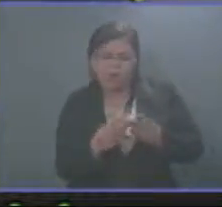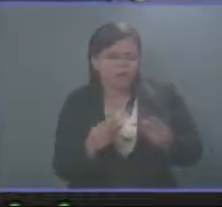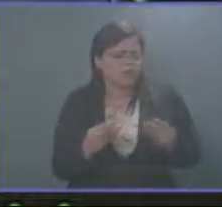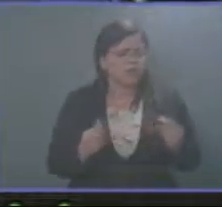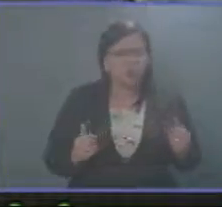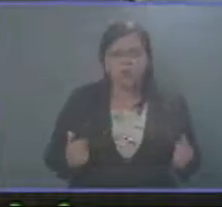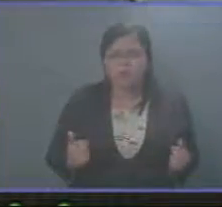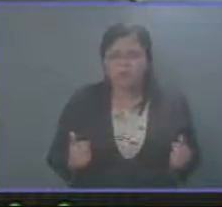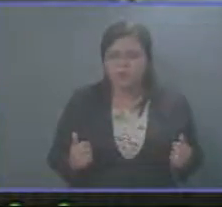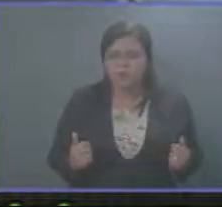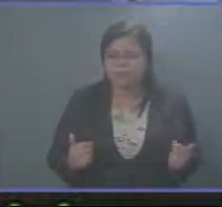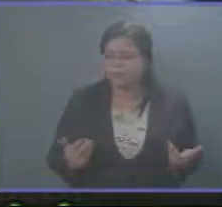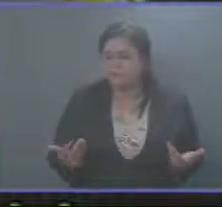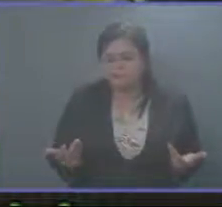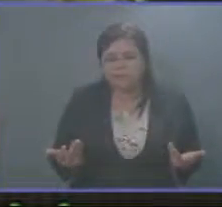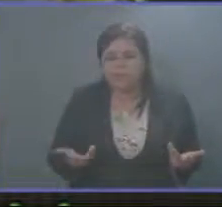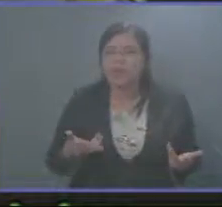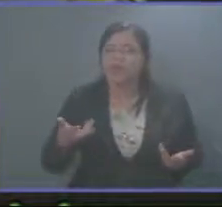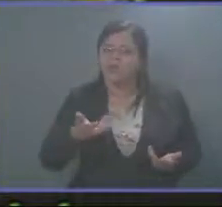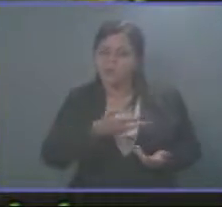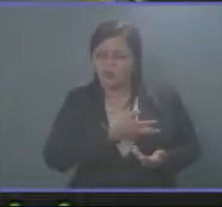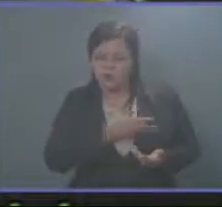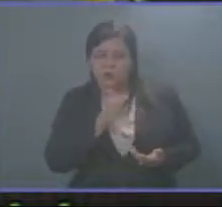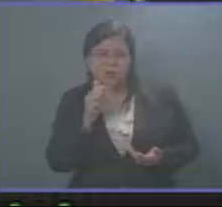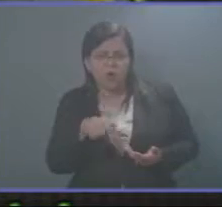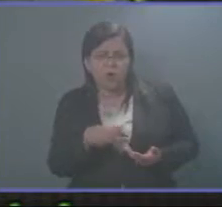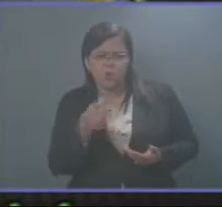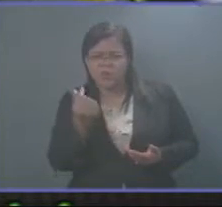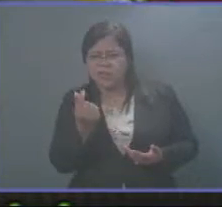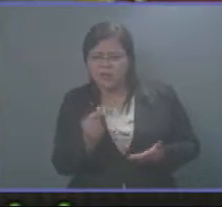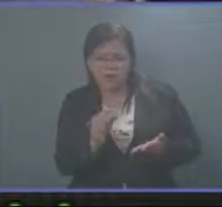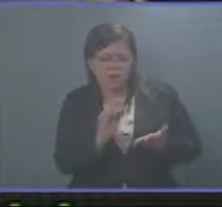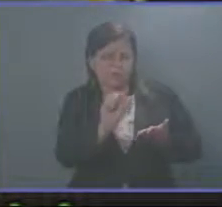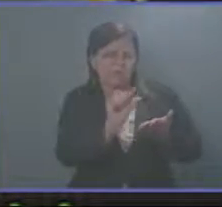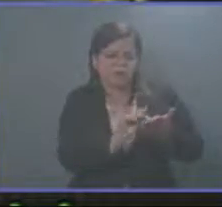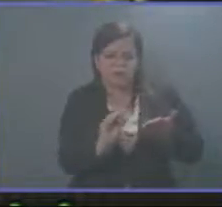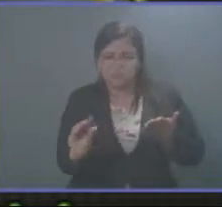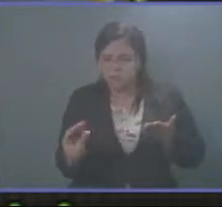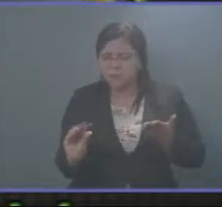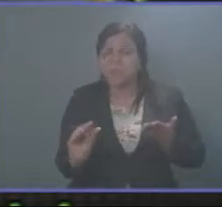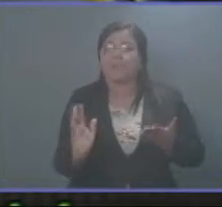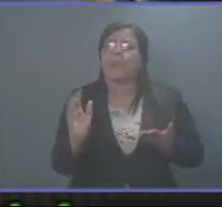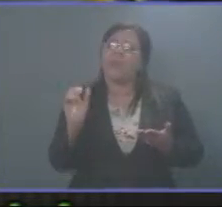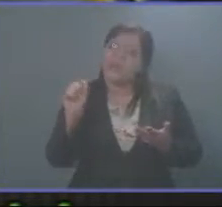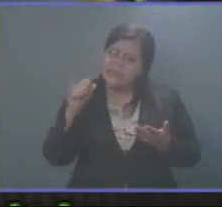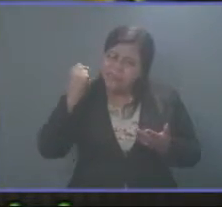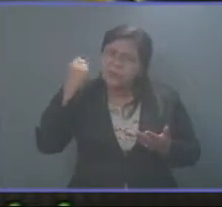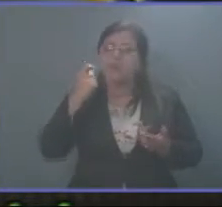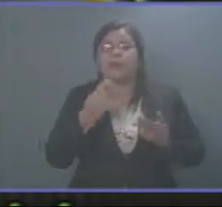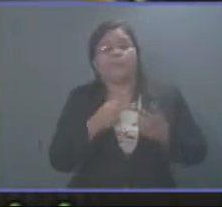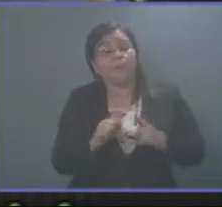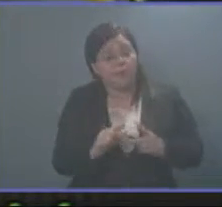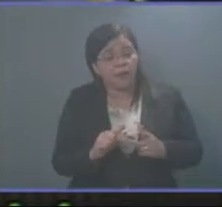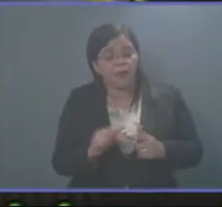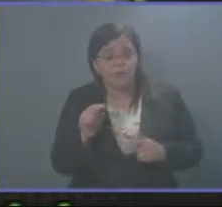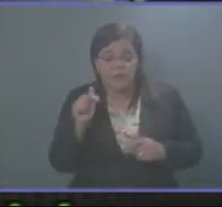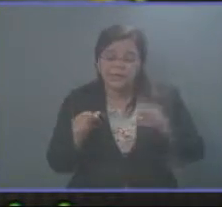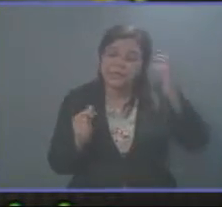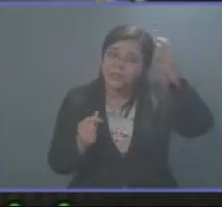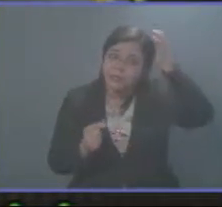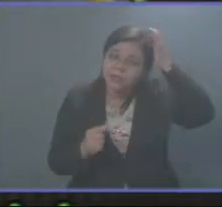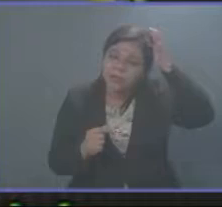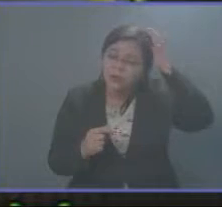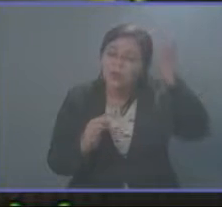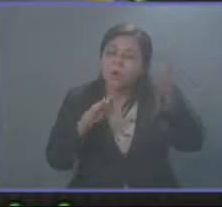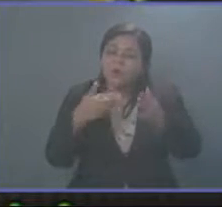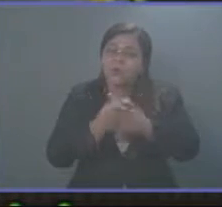se corrige, nosotros estemos otorgando recursos que vale la pena hacerlo, pero que sobre los mismos los